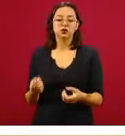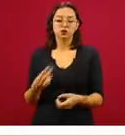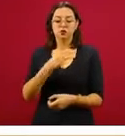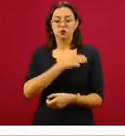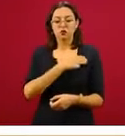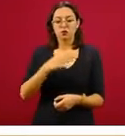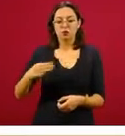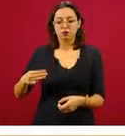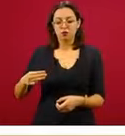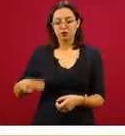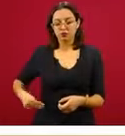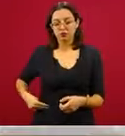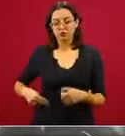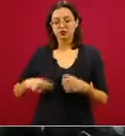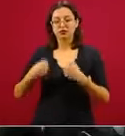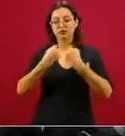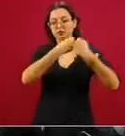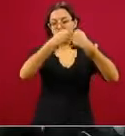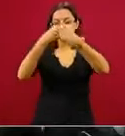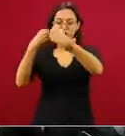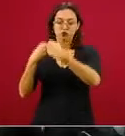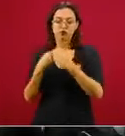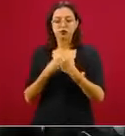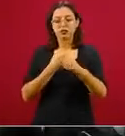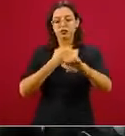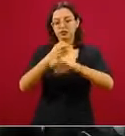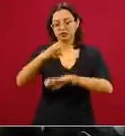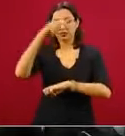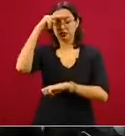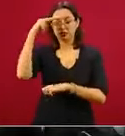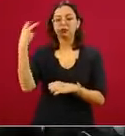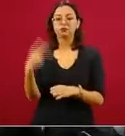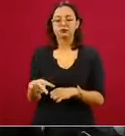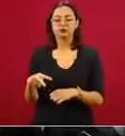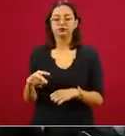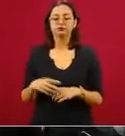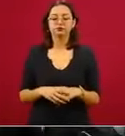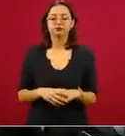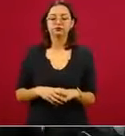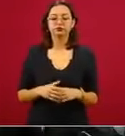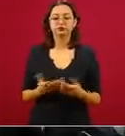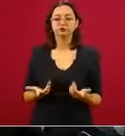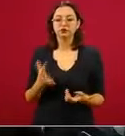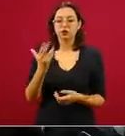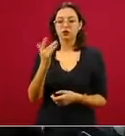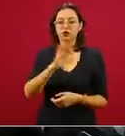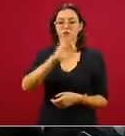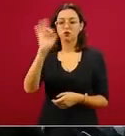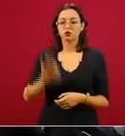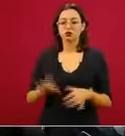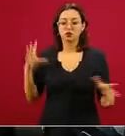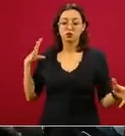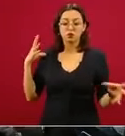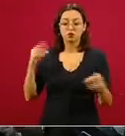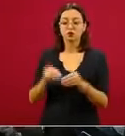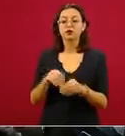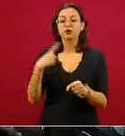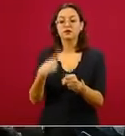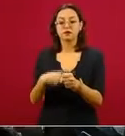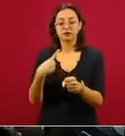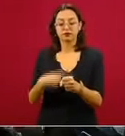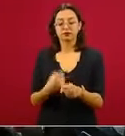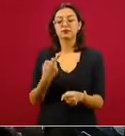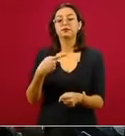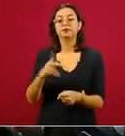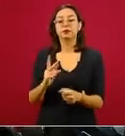conurbados del Estado de México, y esto representa prácticamente la mitad de la carga acumulada de enfermedad. Sin embargo, también es importante